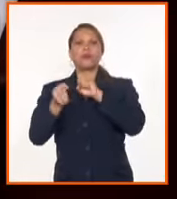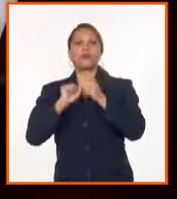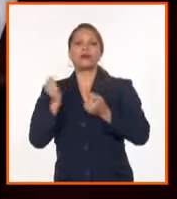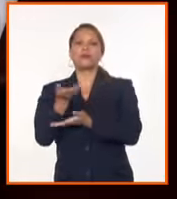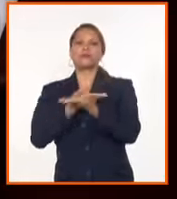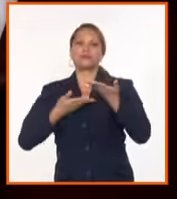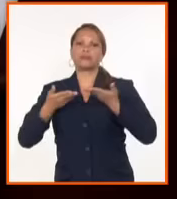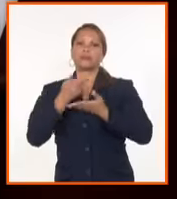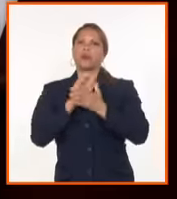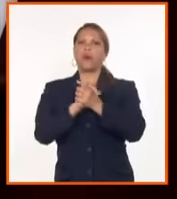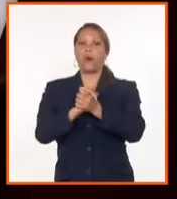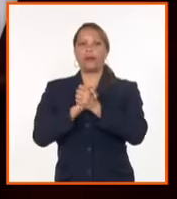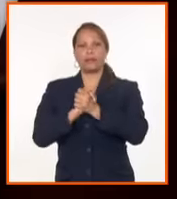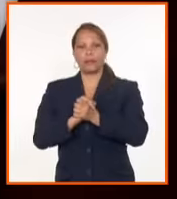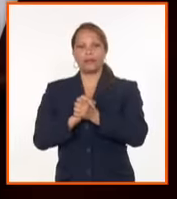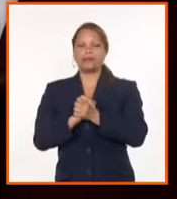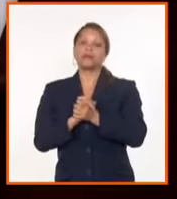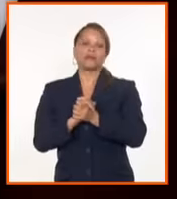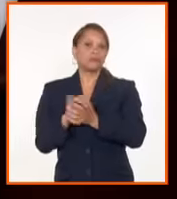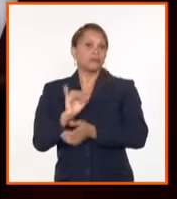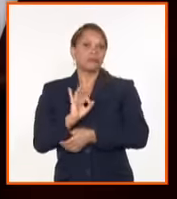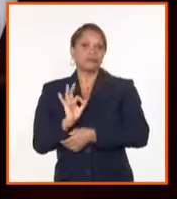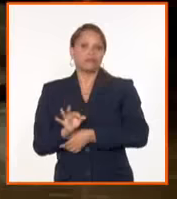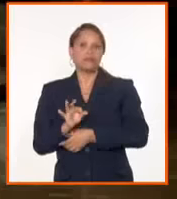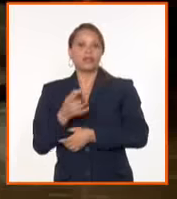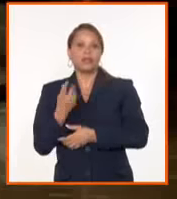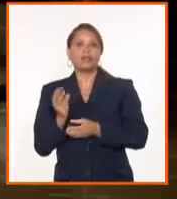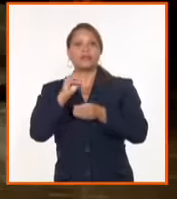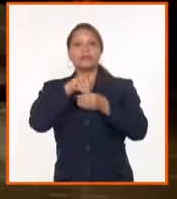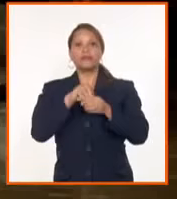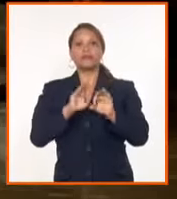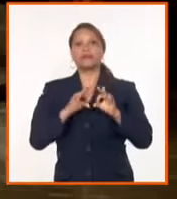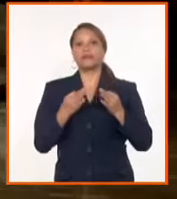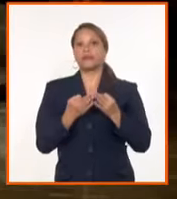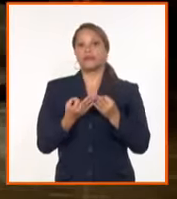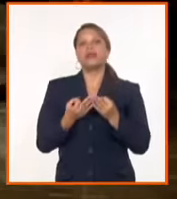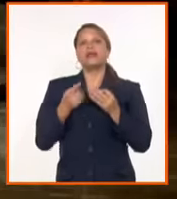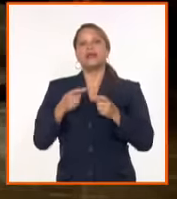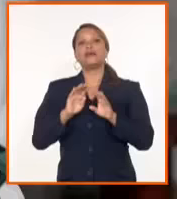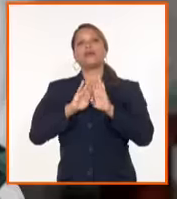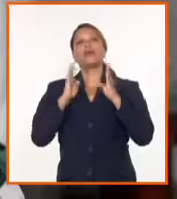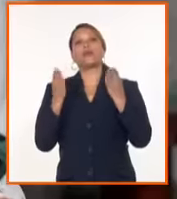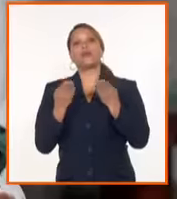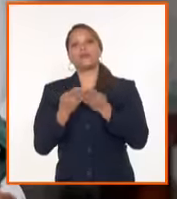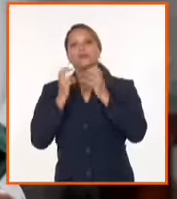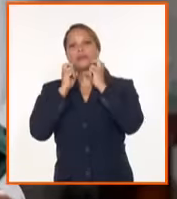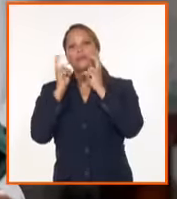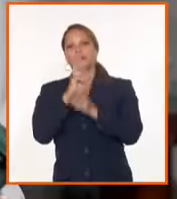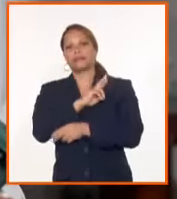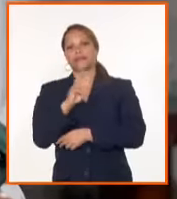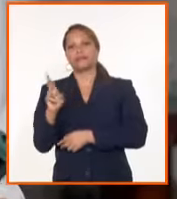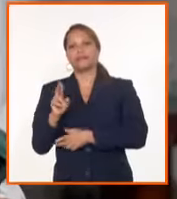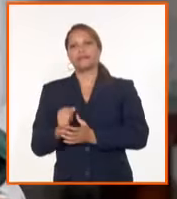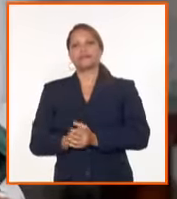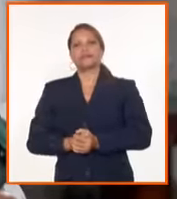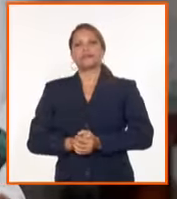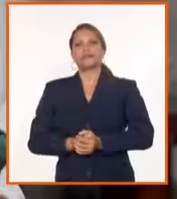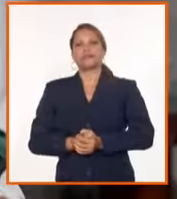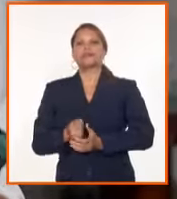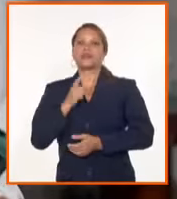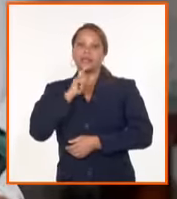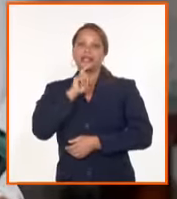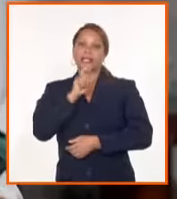amigos entrañables que forman parte de la familia. Eso completa la vida de un revolucionario. De todas maneras, estamos viviendo tiempos